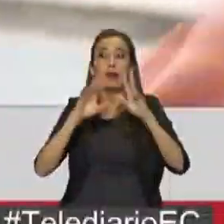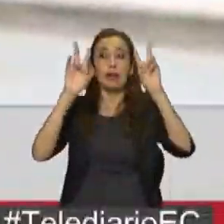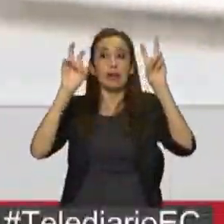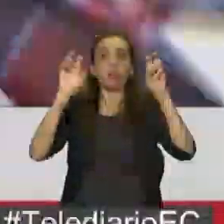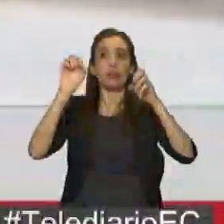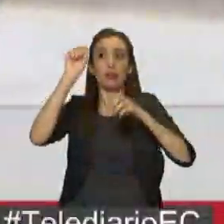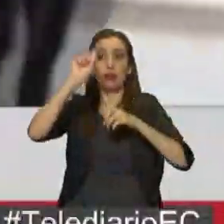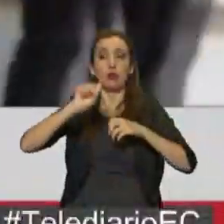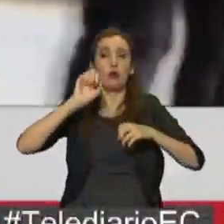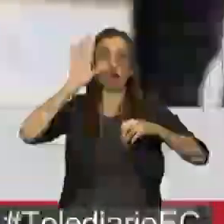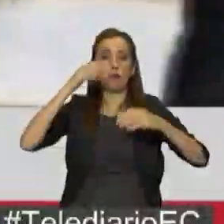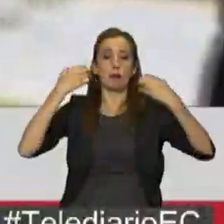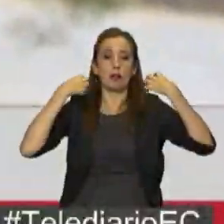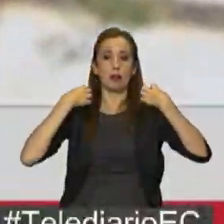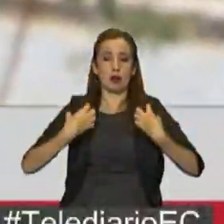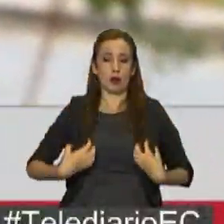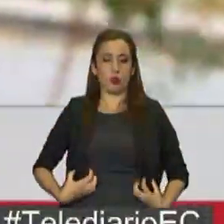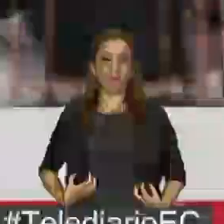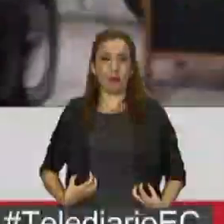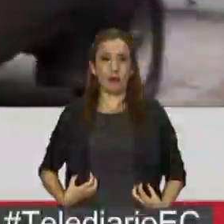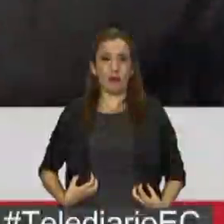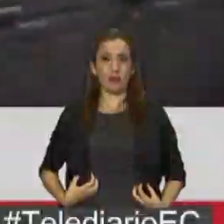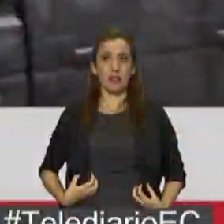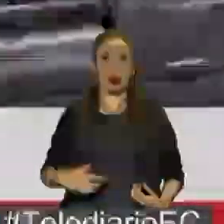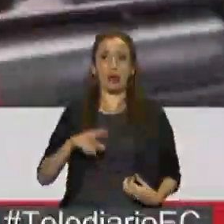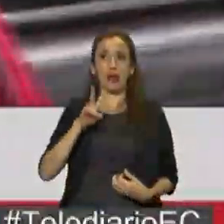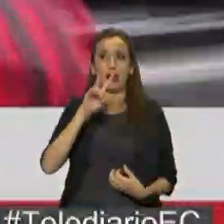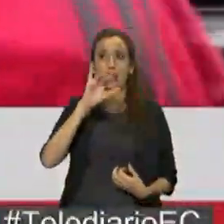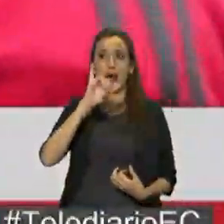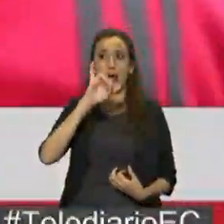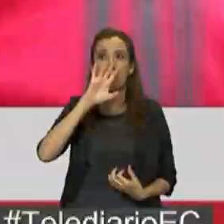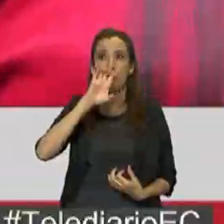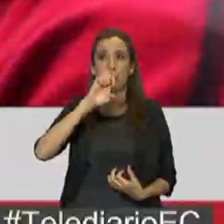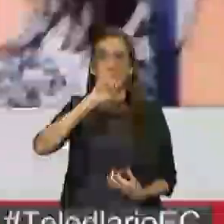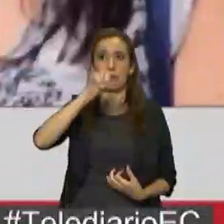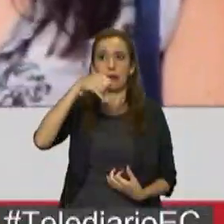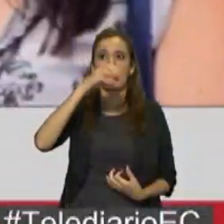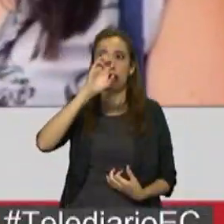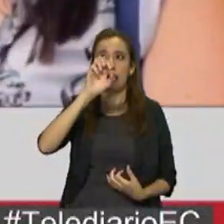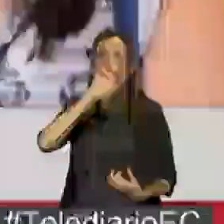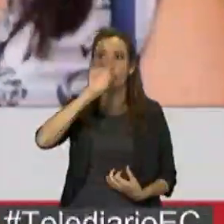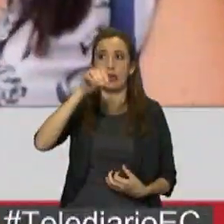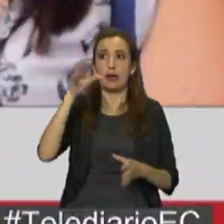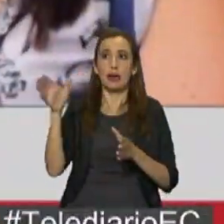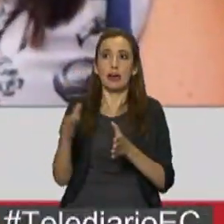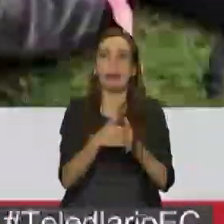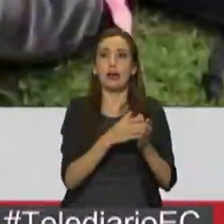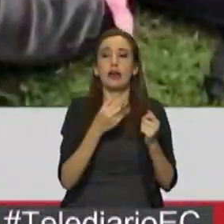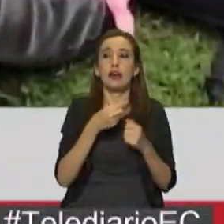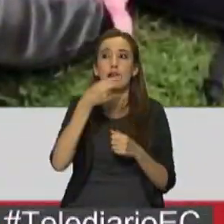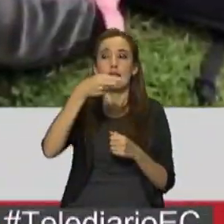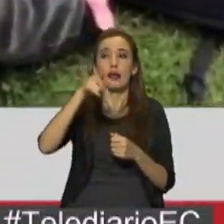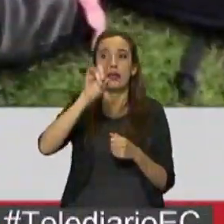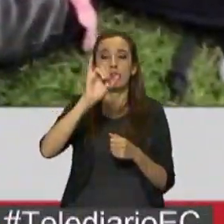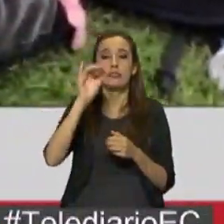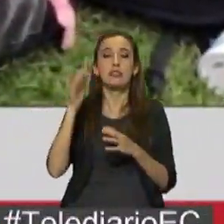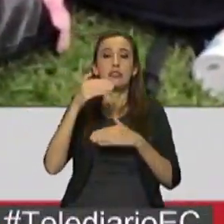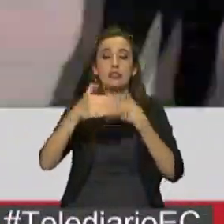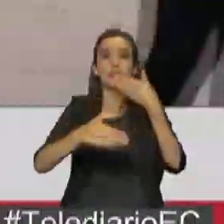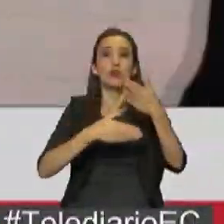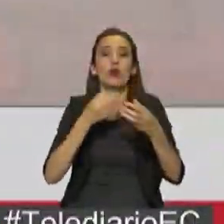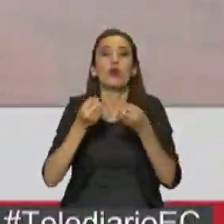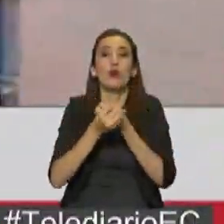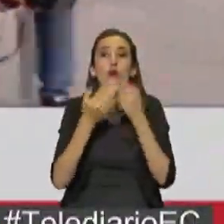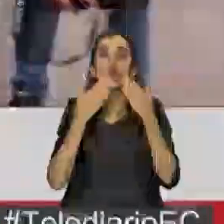íntegramente en el populoso sector de cotocollao en el norte de quito para dio valdivieso estas producciones son una alternativa